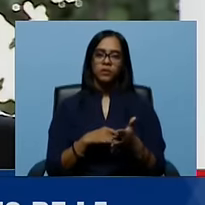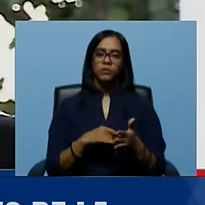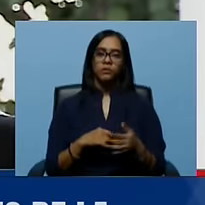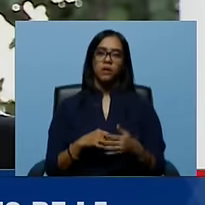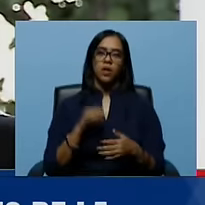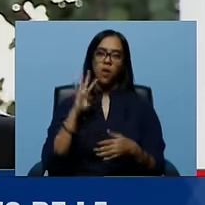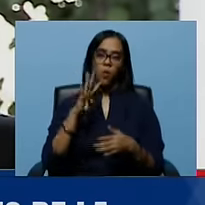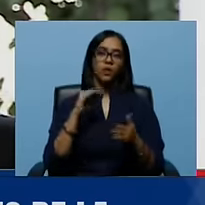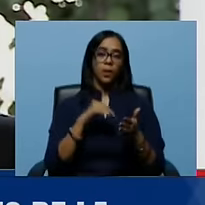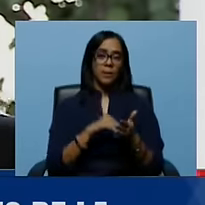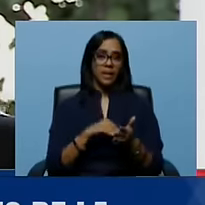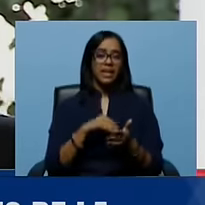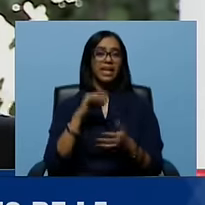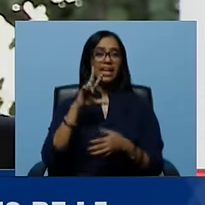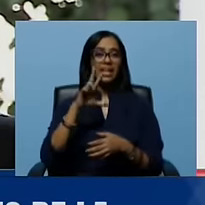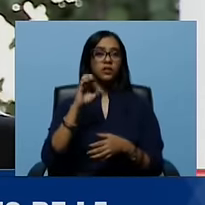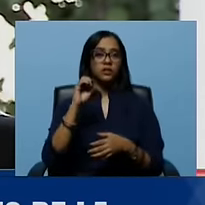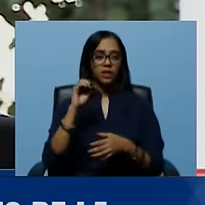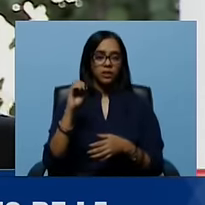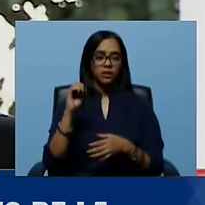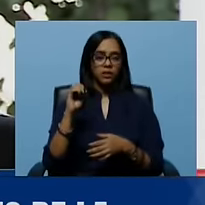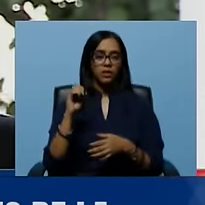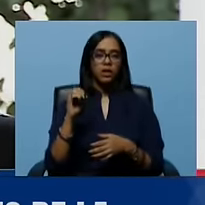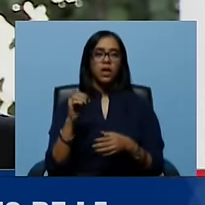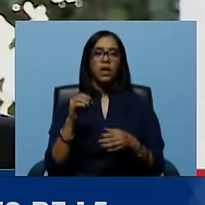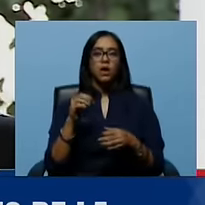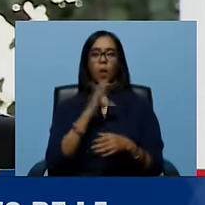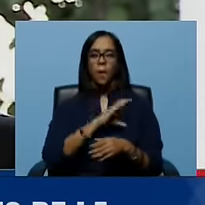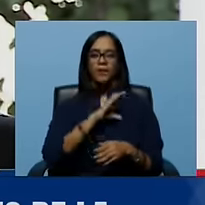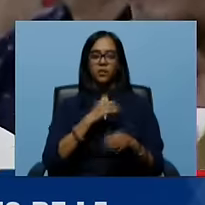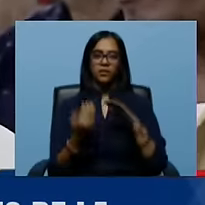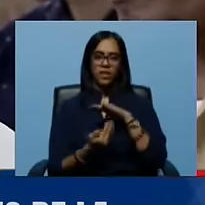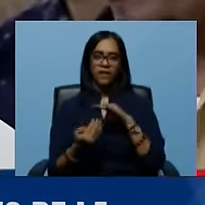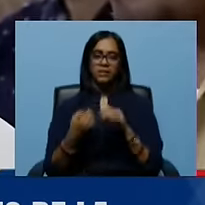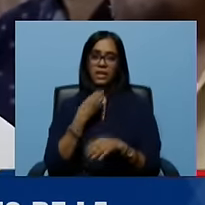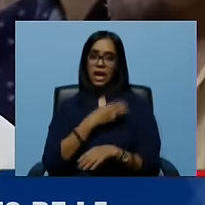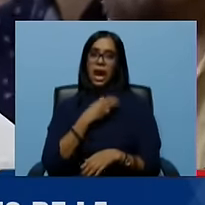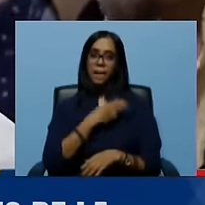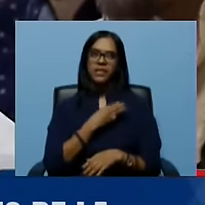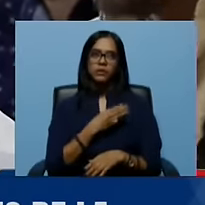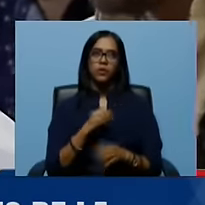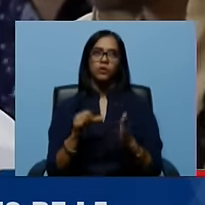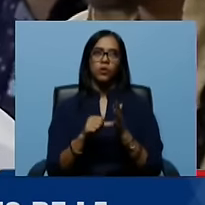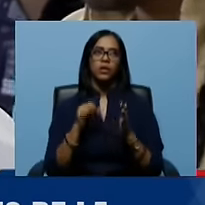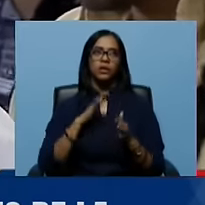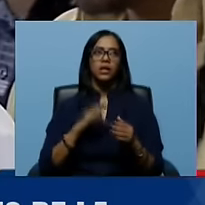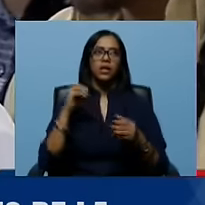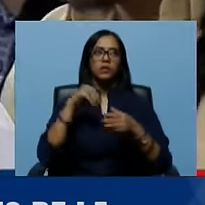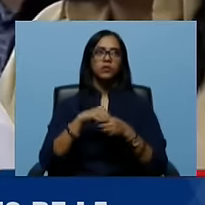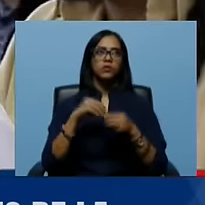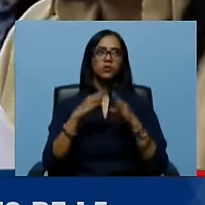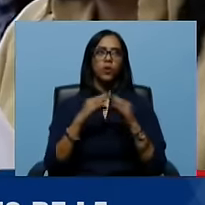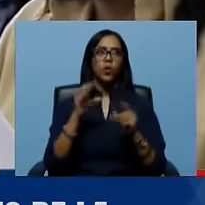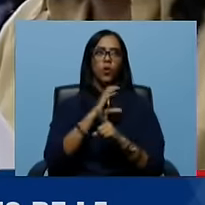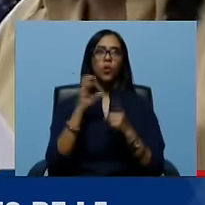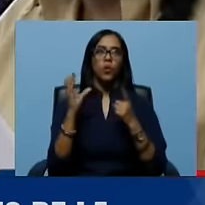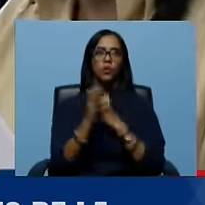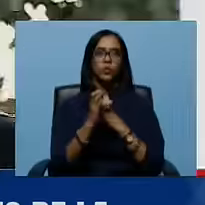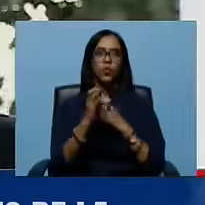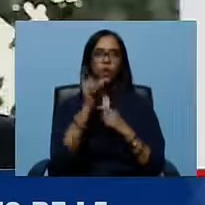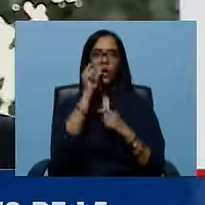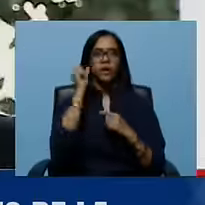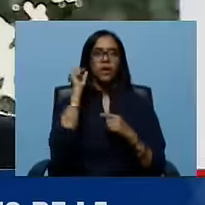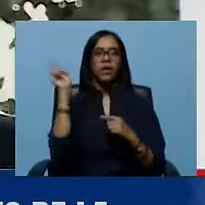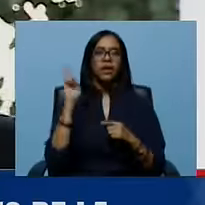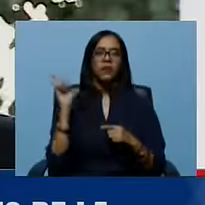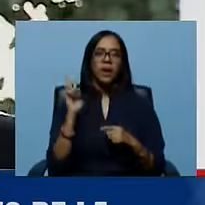los 4.530 comités de base de la Gran Misión, donde estén todos los cultores y cultoras de Venezuela,